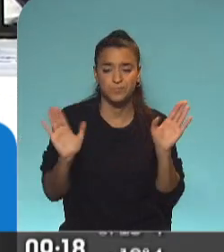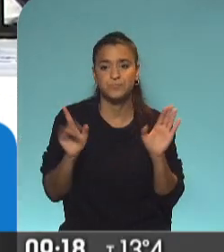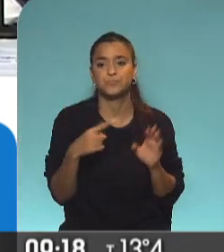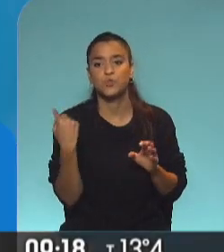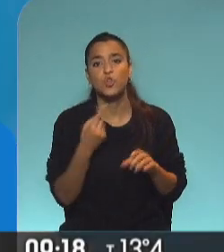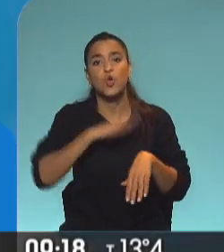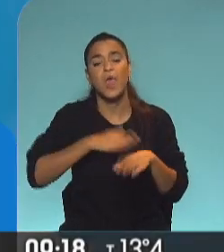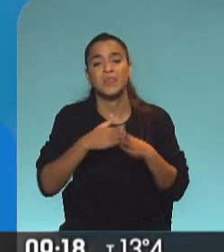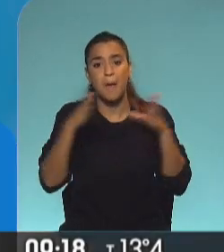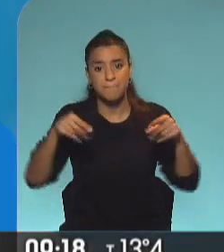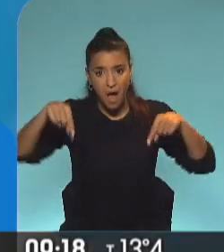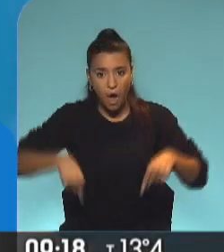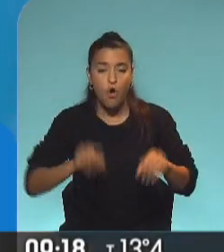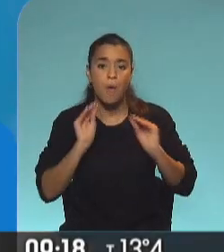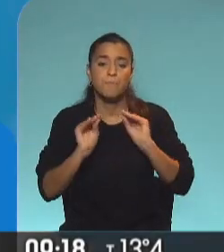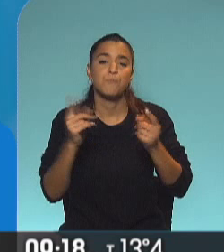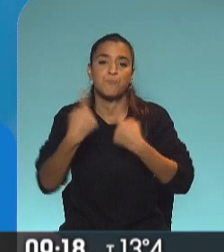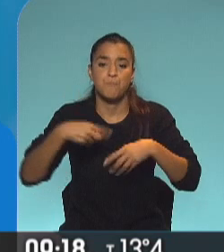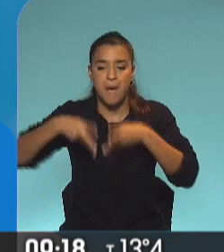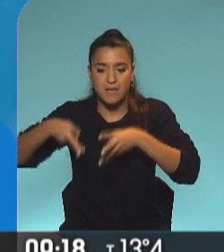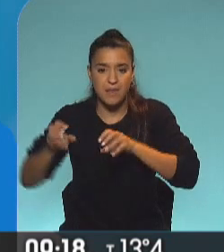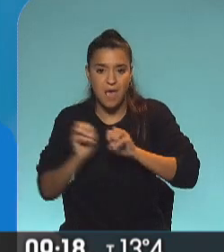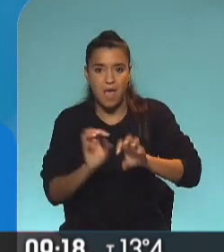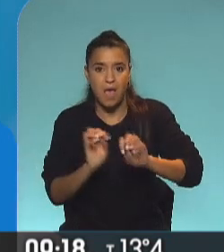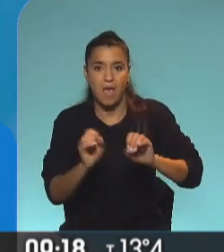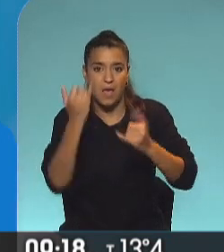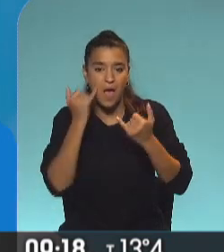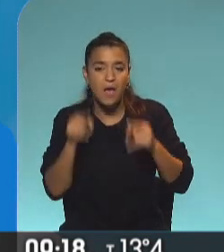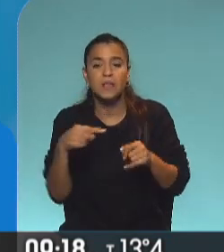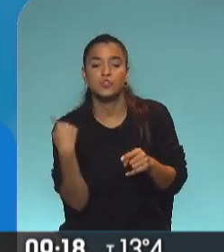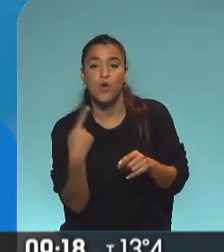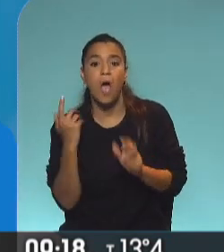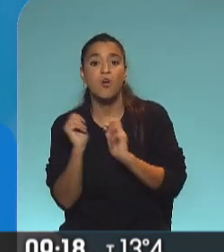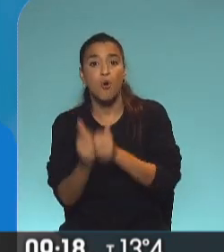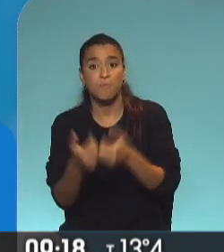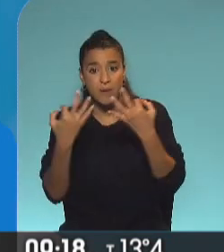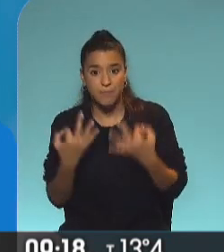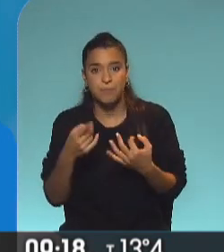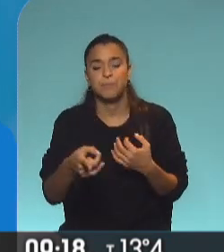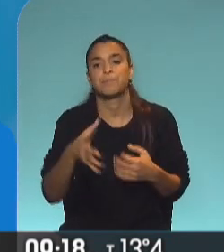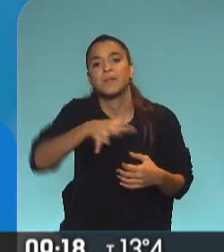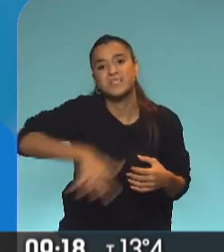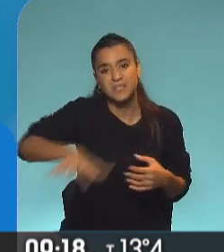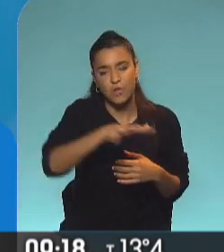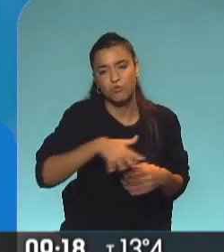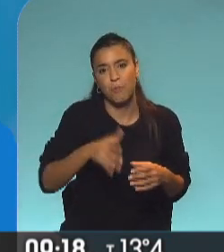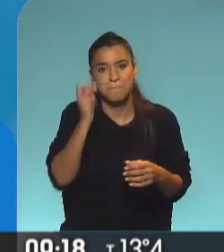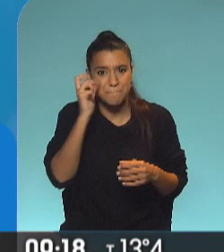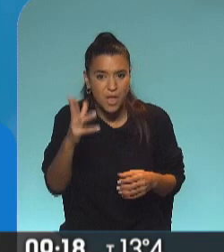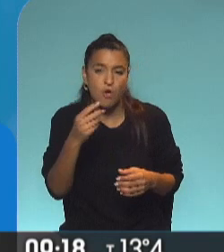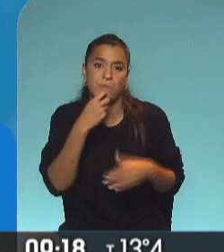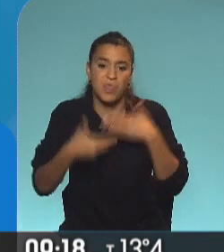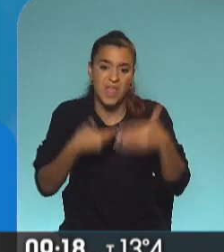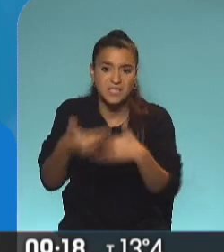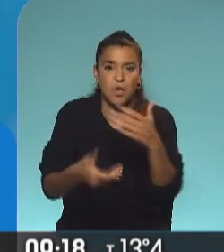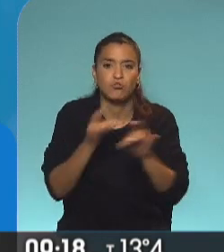en la etapa de equipamiento integral, para lo cual hemos acompañado en primer lugar los sectores más críticos en cuanto al desarrollo